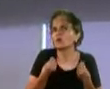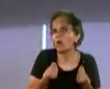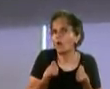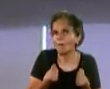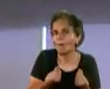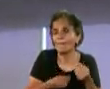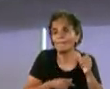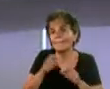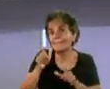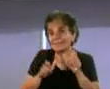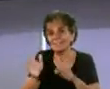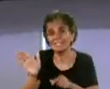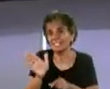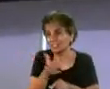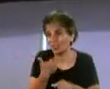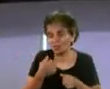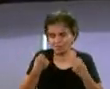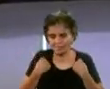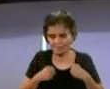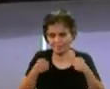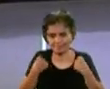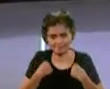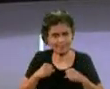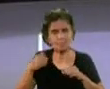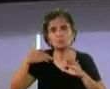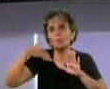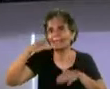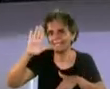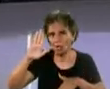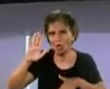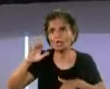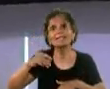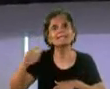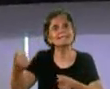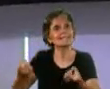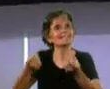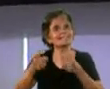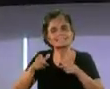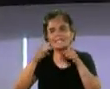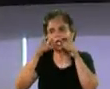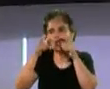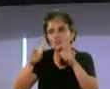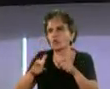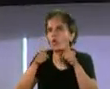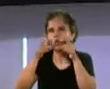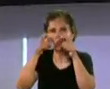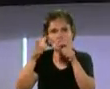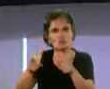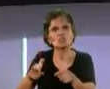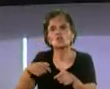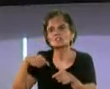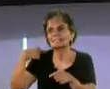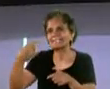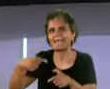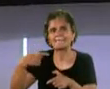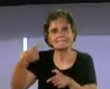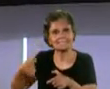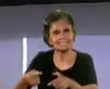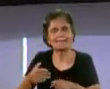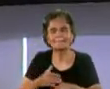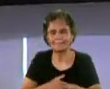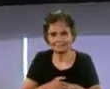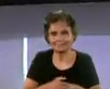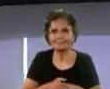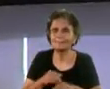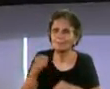toda persona que hace actividad física de alto rendimiento debe tener su chequeo médico actualizado, que es lo más importante.